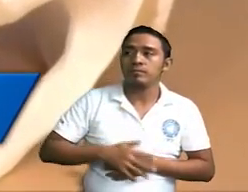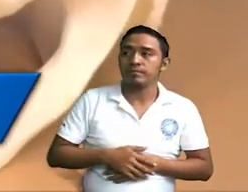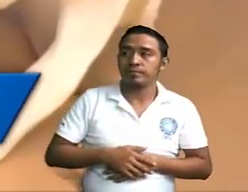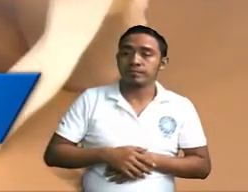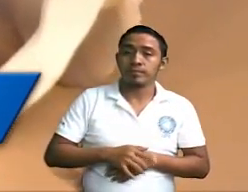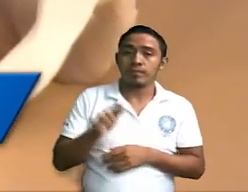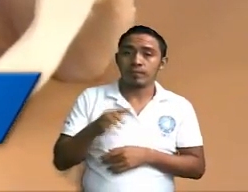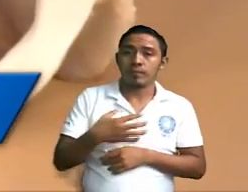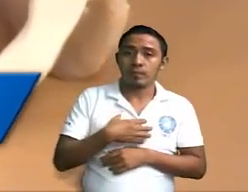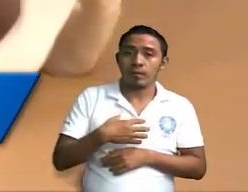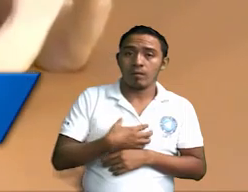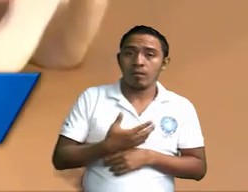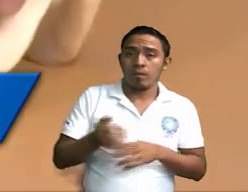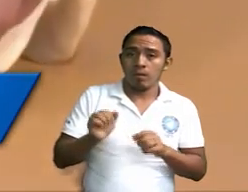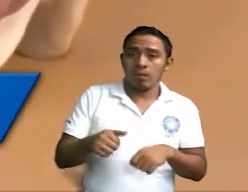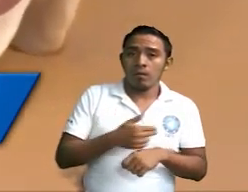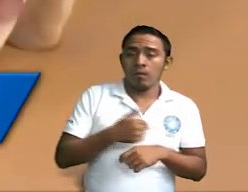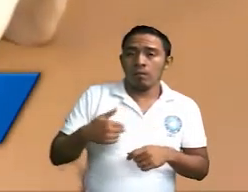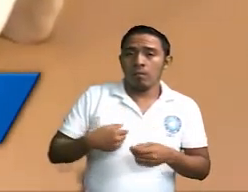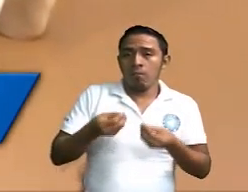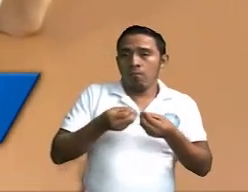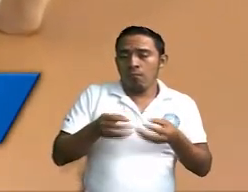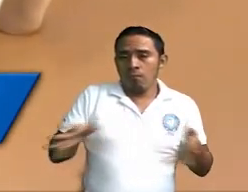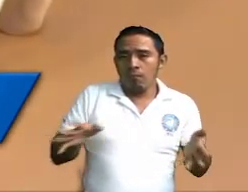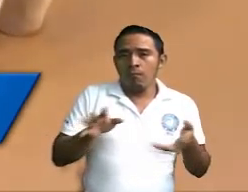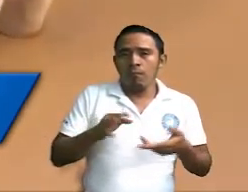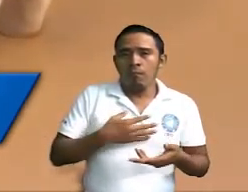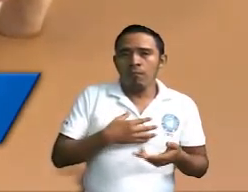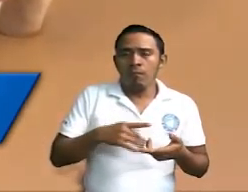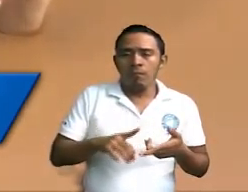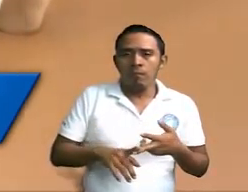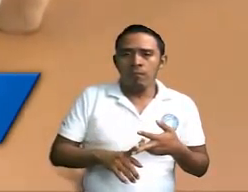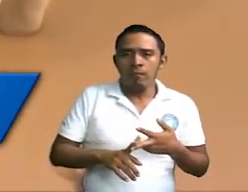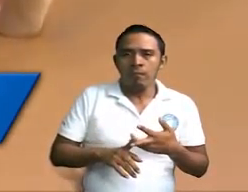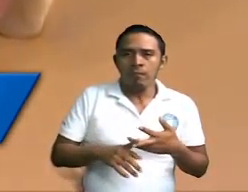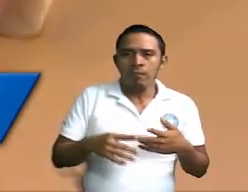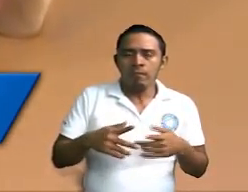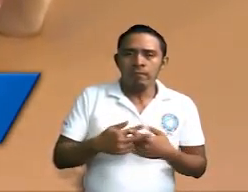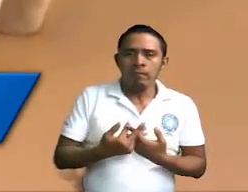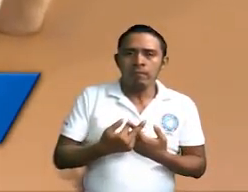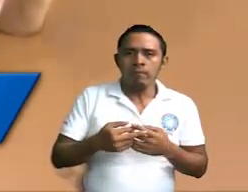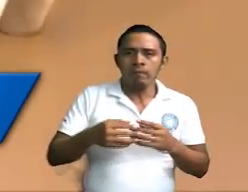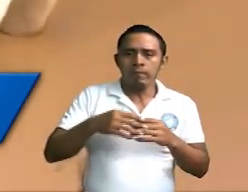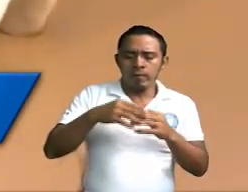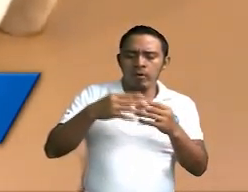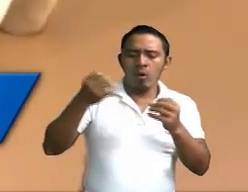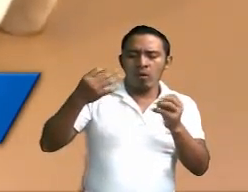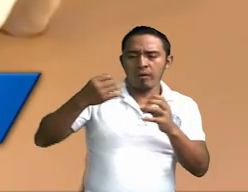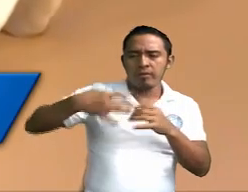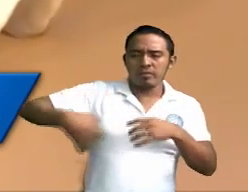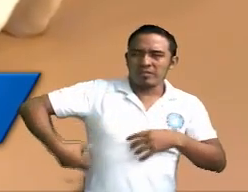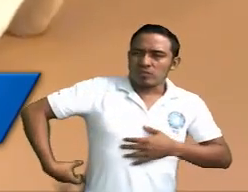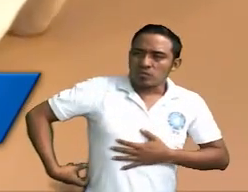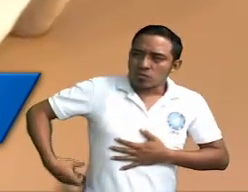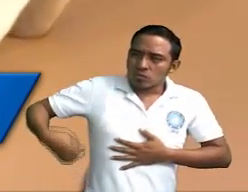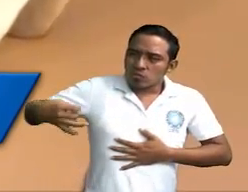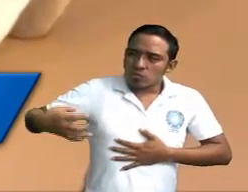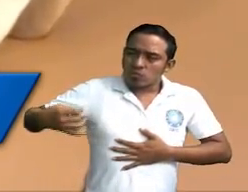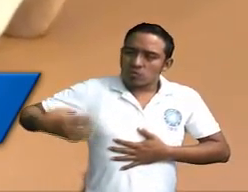la cadera, pues también pierden su propiedad y comienzan a provocarse dolor. Dentro de lo